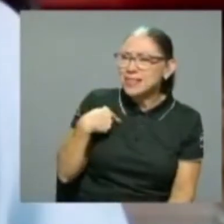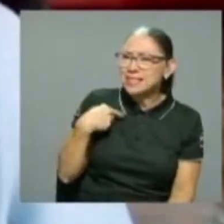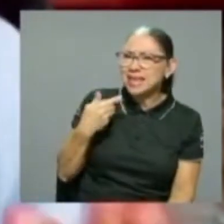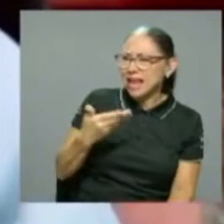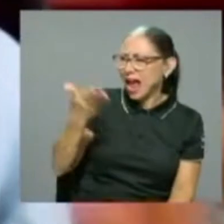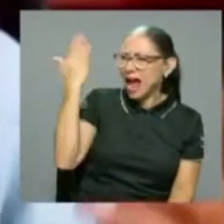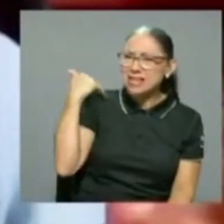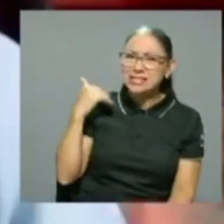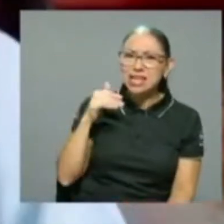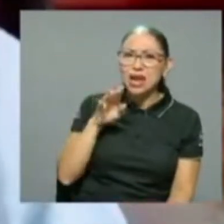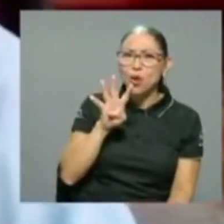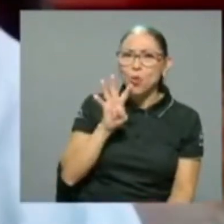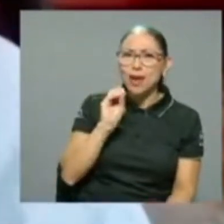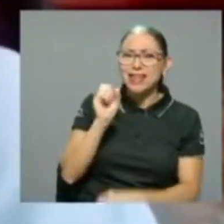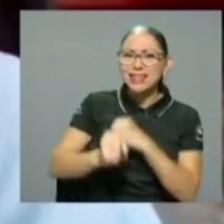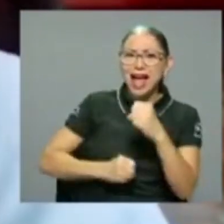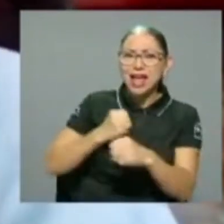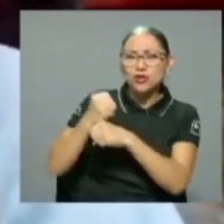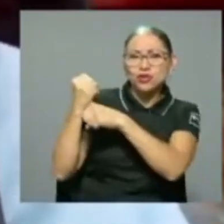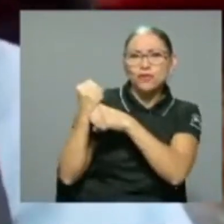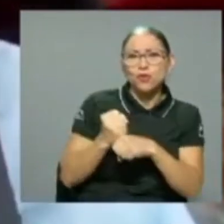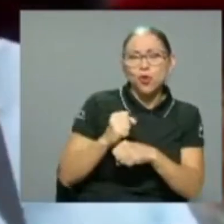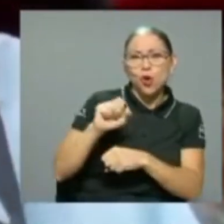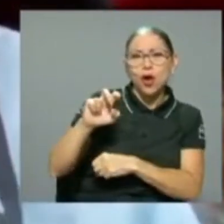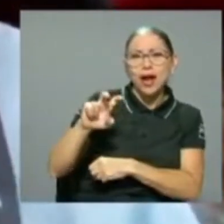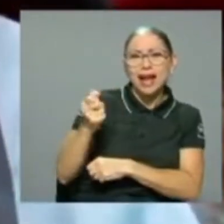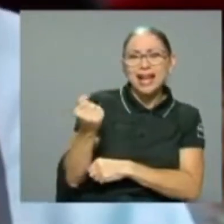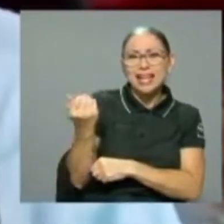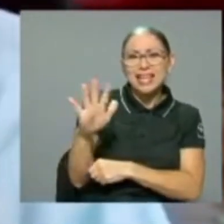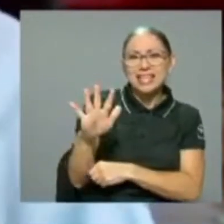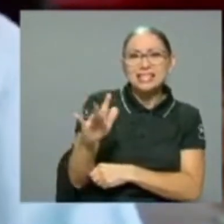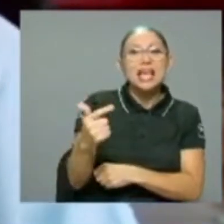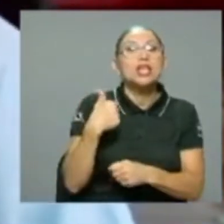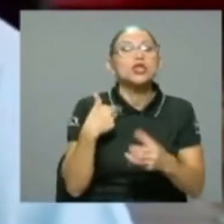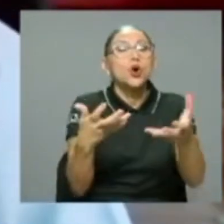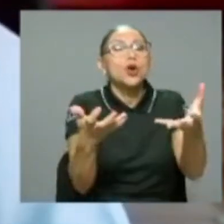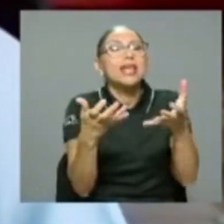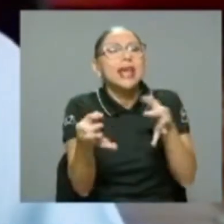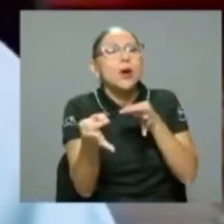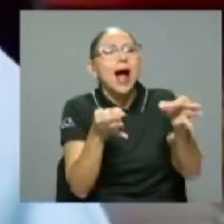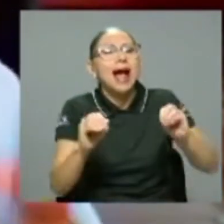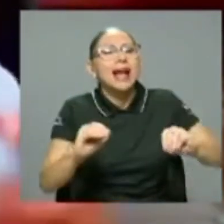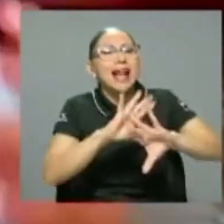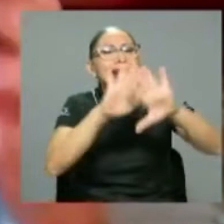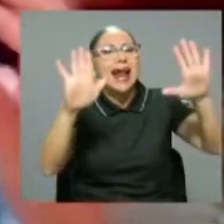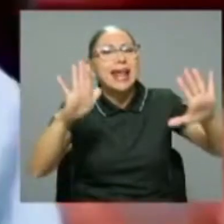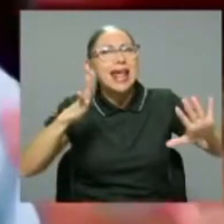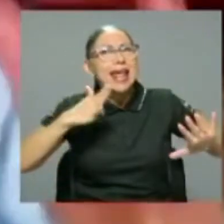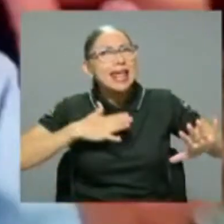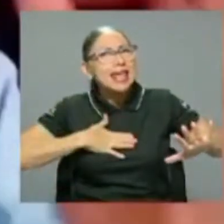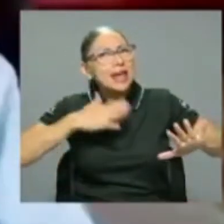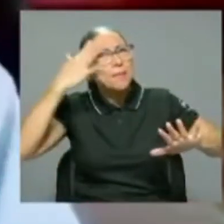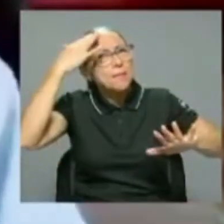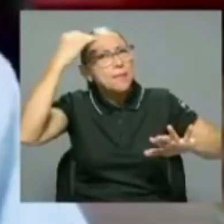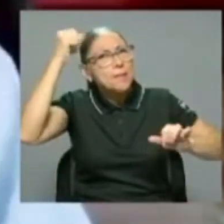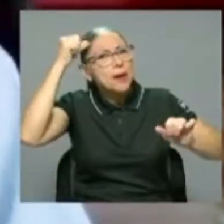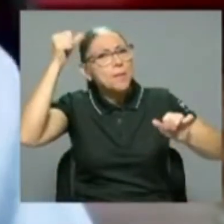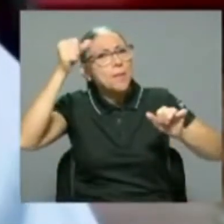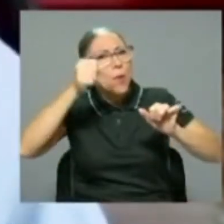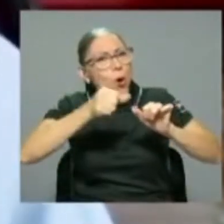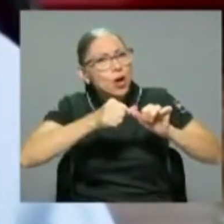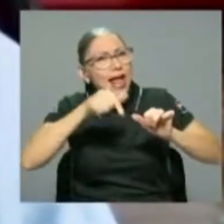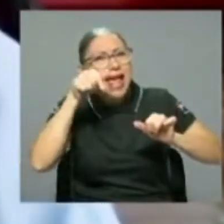fundó el Canal 15. Yo quiero aclarar que en mi memoria eso no está tan claro como lo tienen